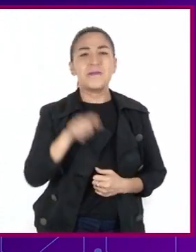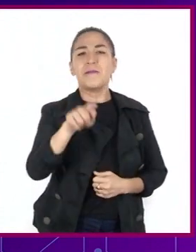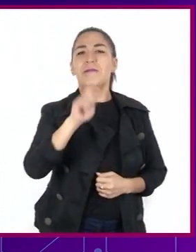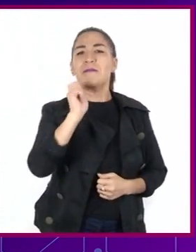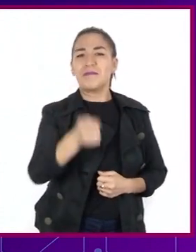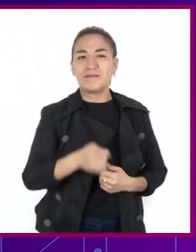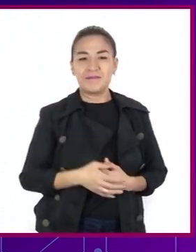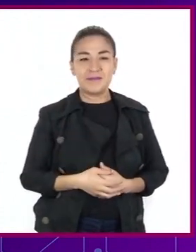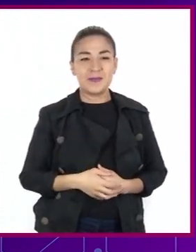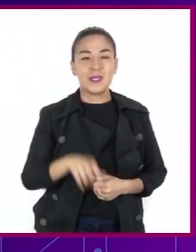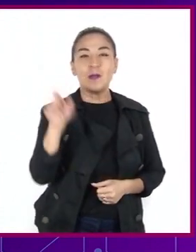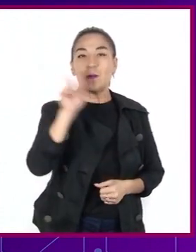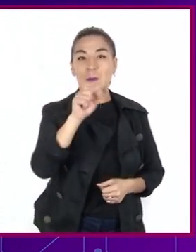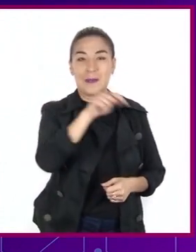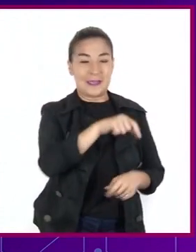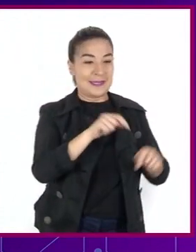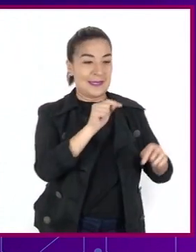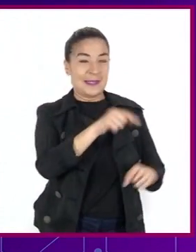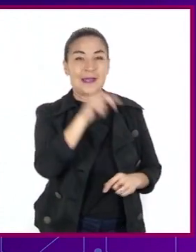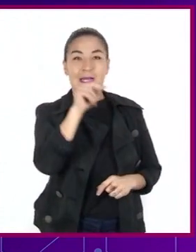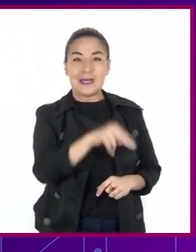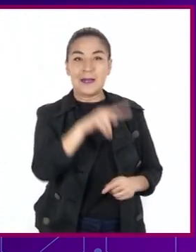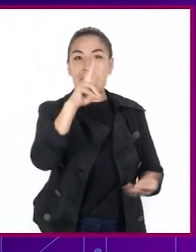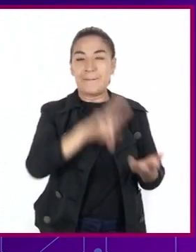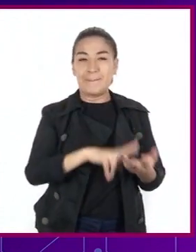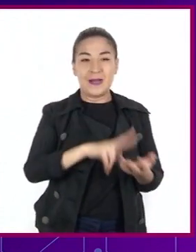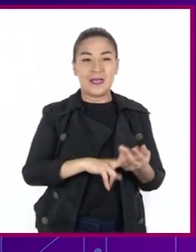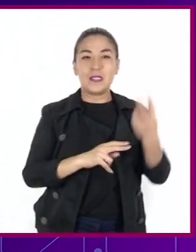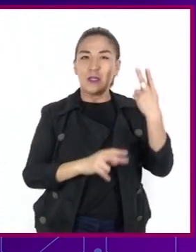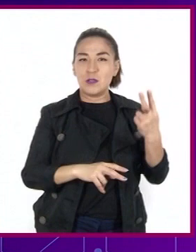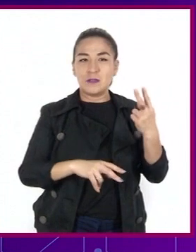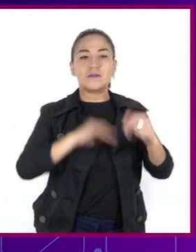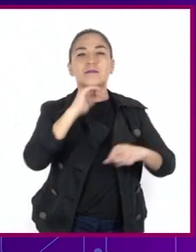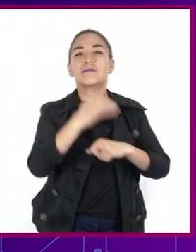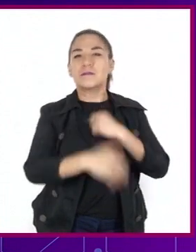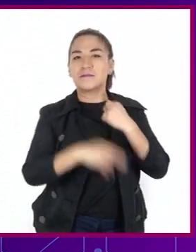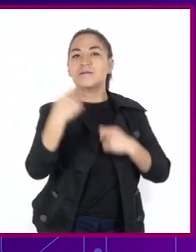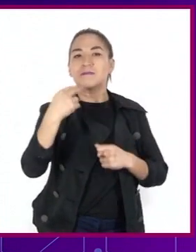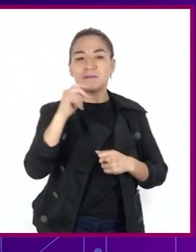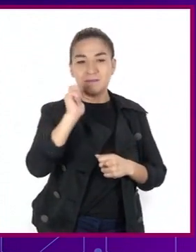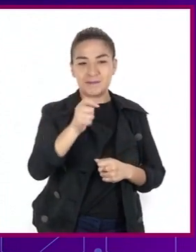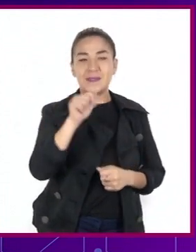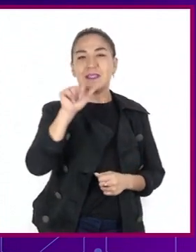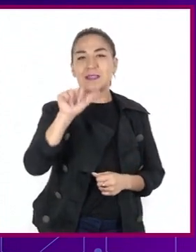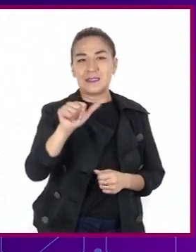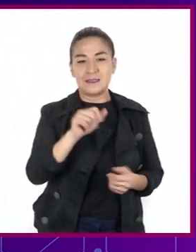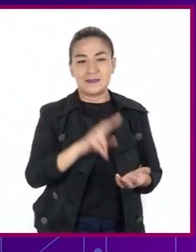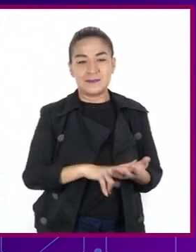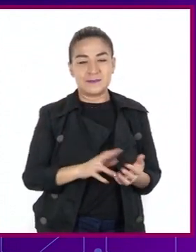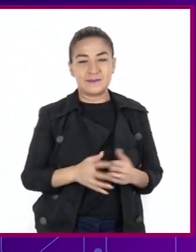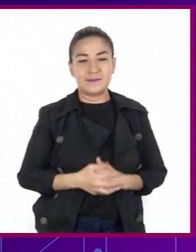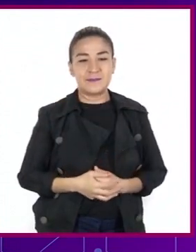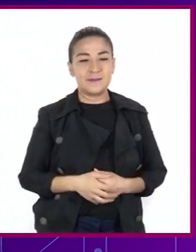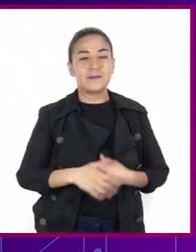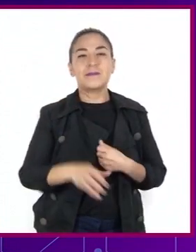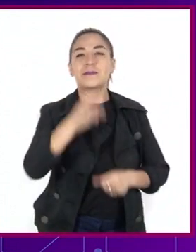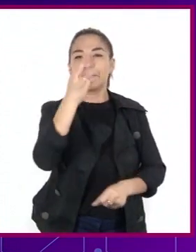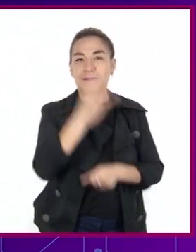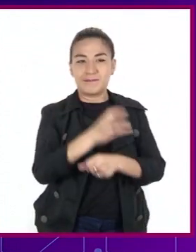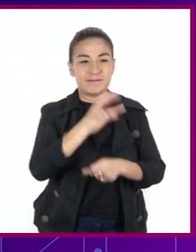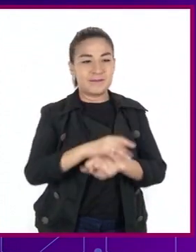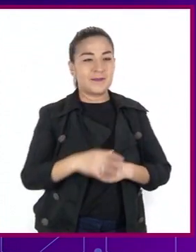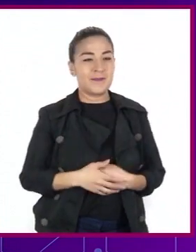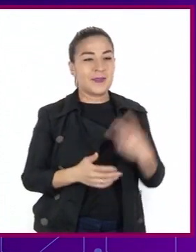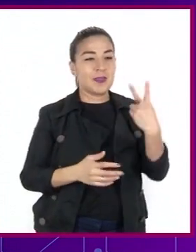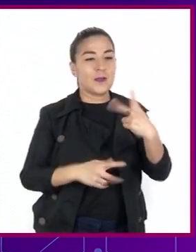indica que cuando n vale 2, el término es 16. Para el tercer término tenemos 2